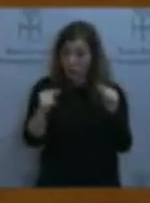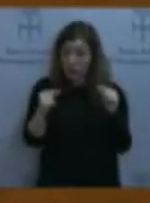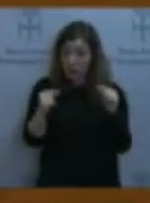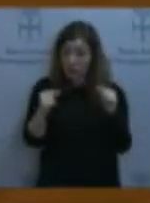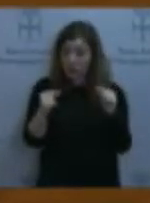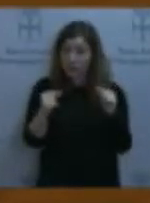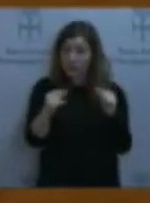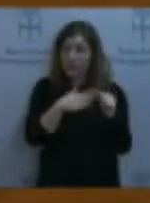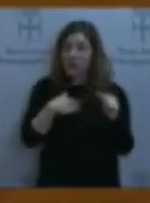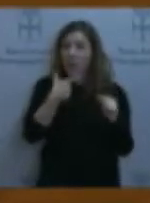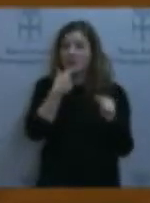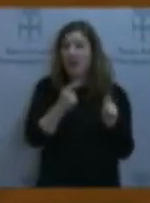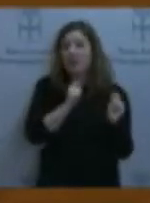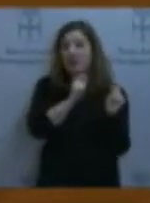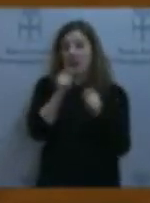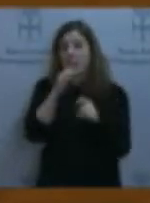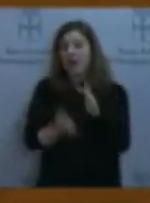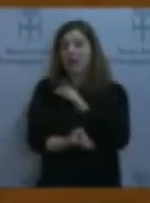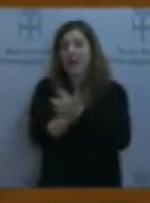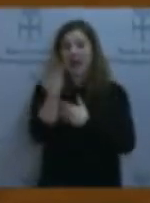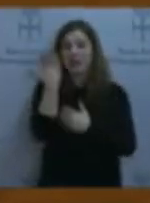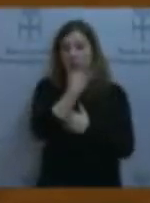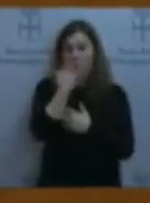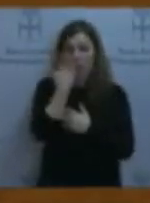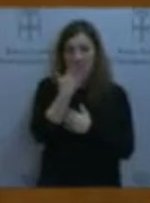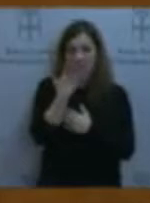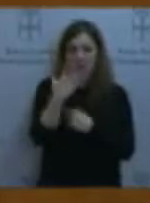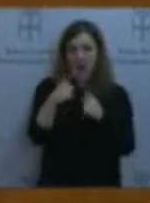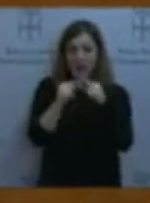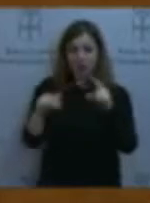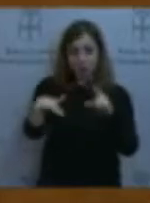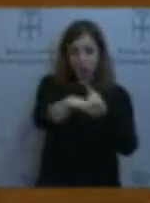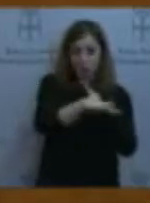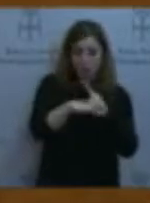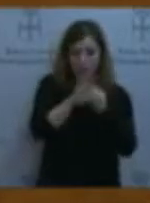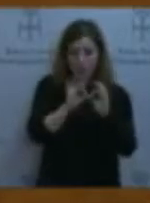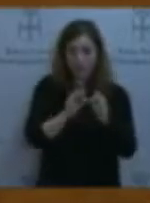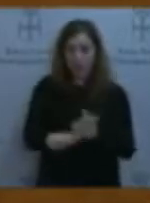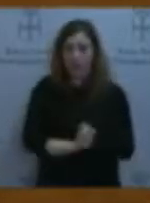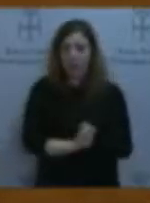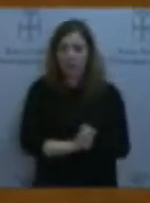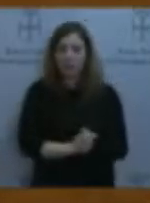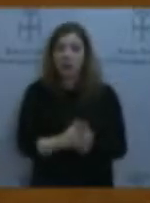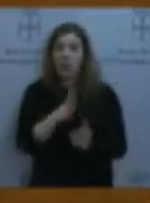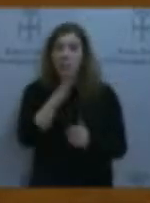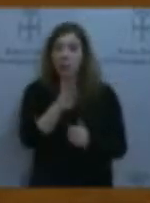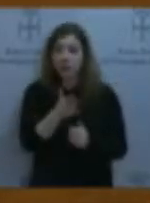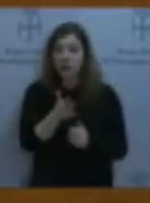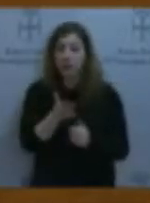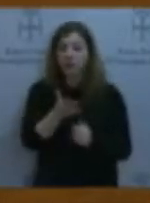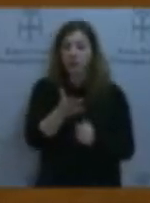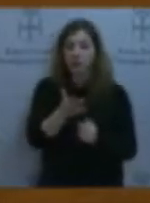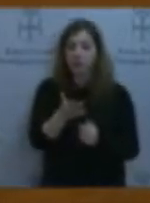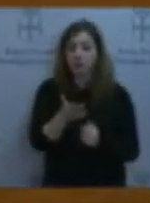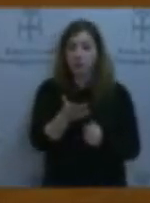escuelas en todo el territorio, ¿no? Por eso lo encuadramos en un ámbito mucho más